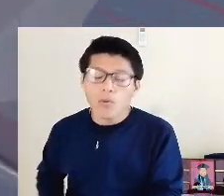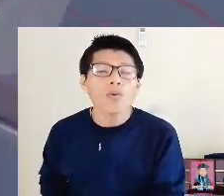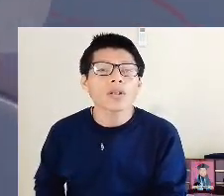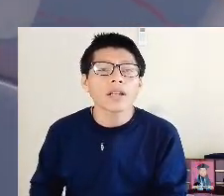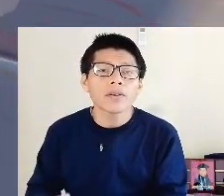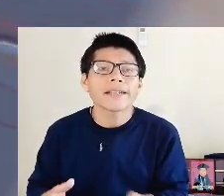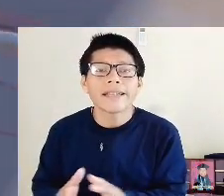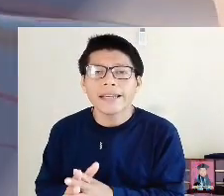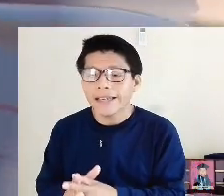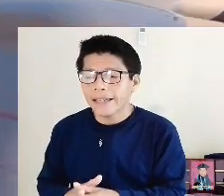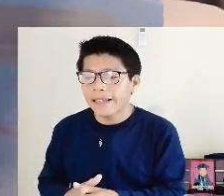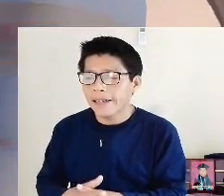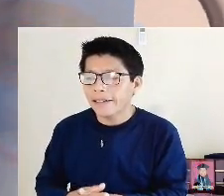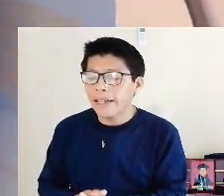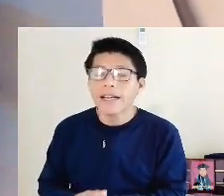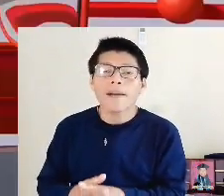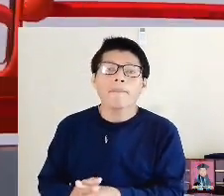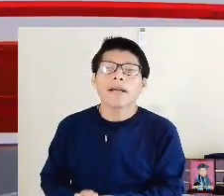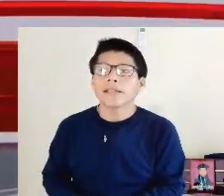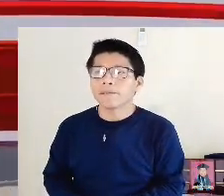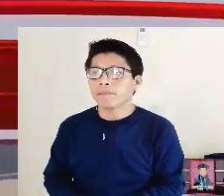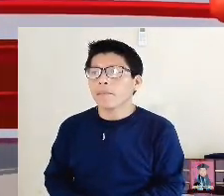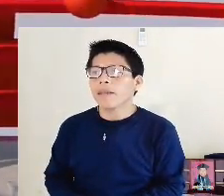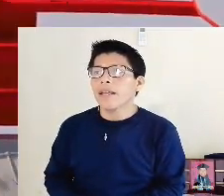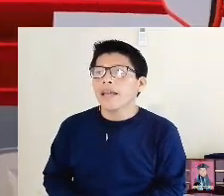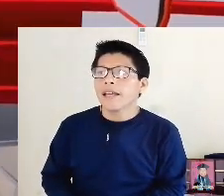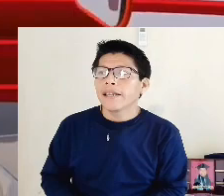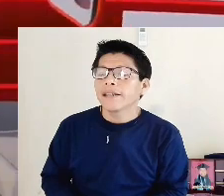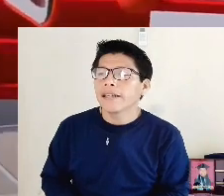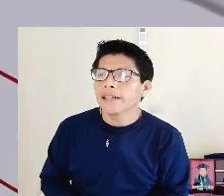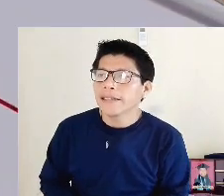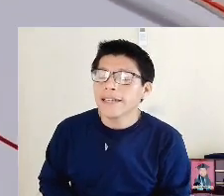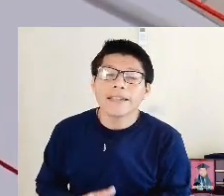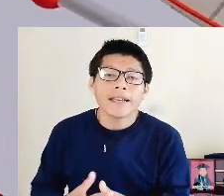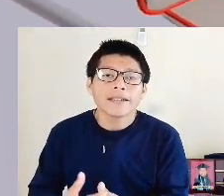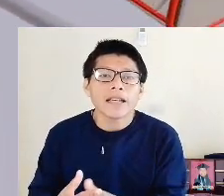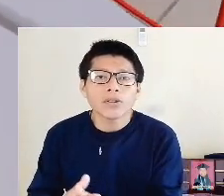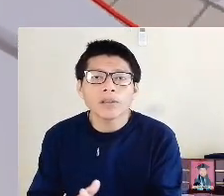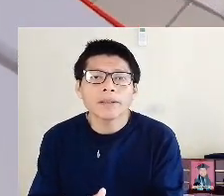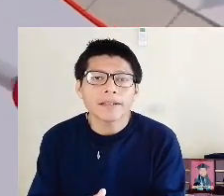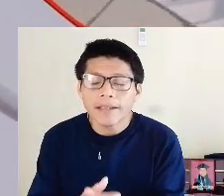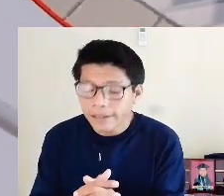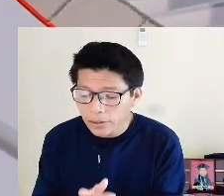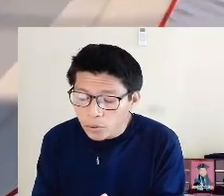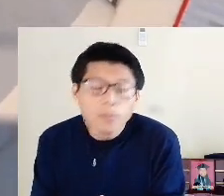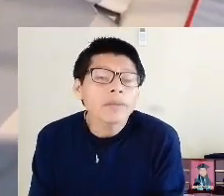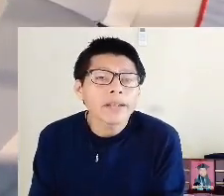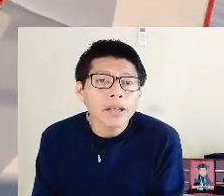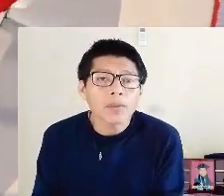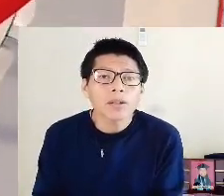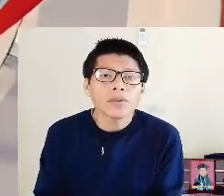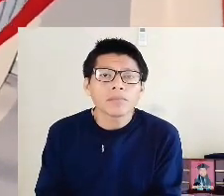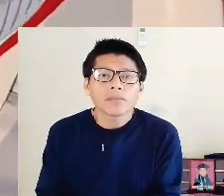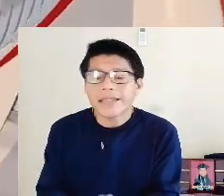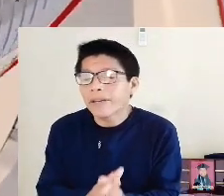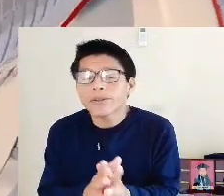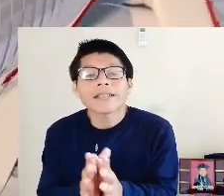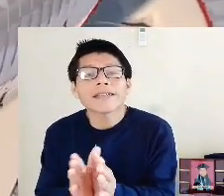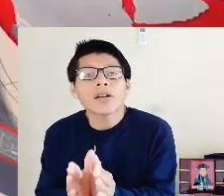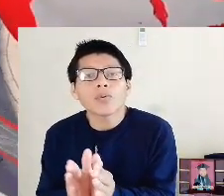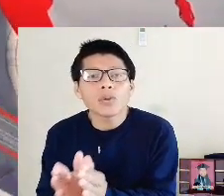el coordinador o coordinadora de de la campaña de este de las elecciones presidencial del 2024